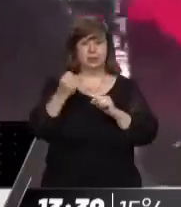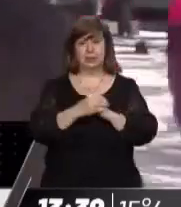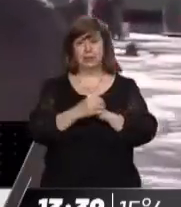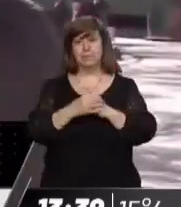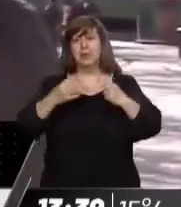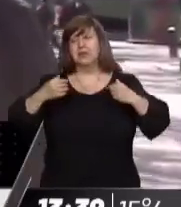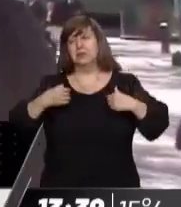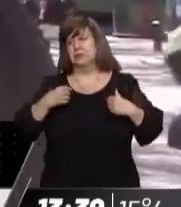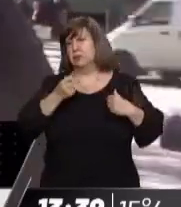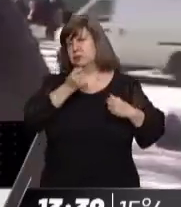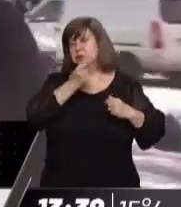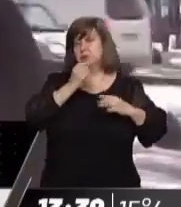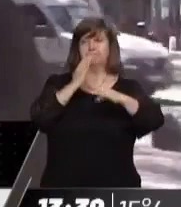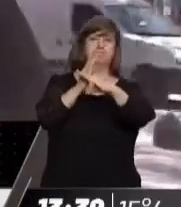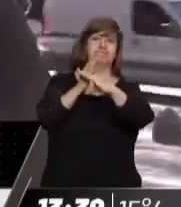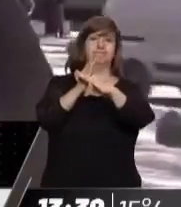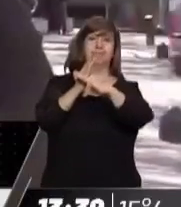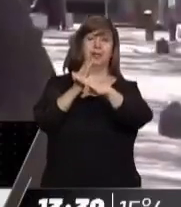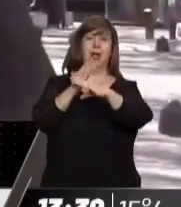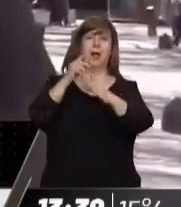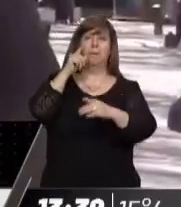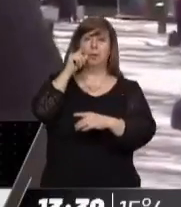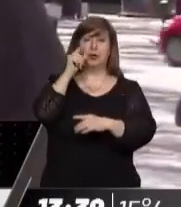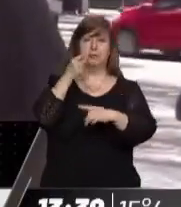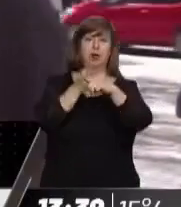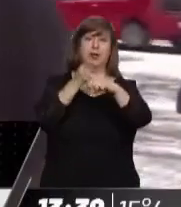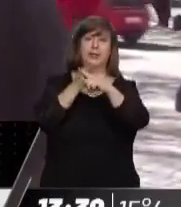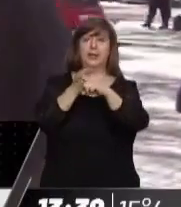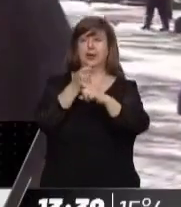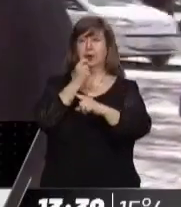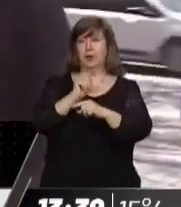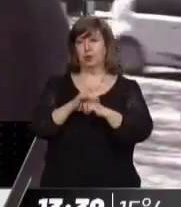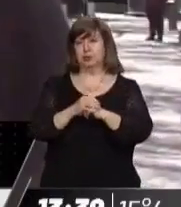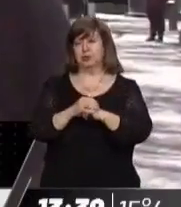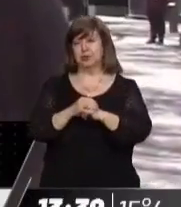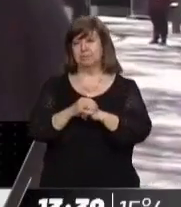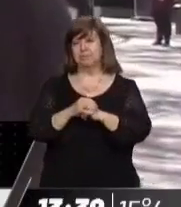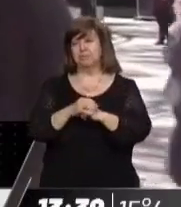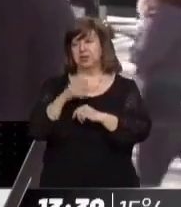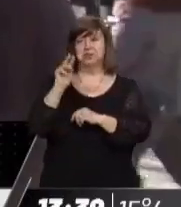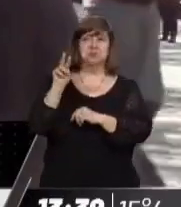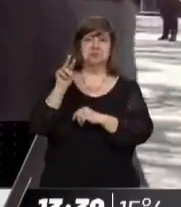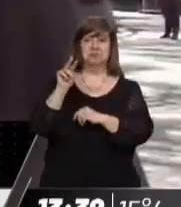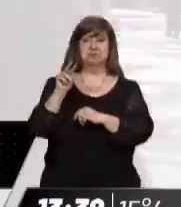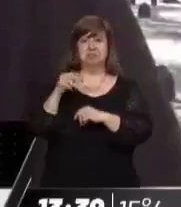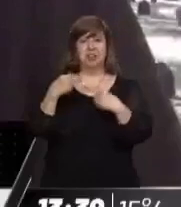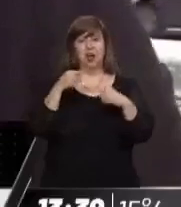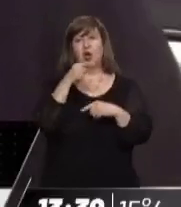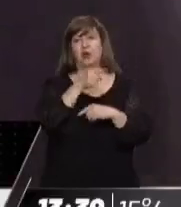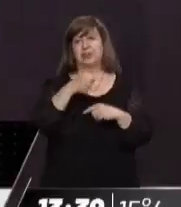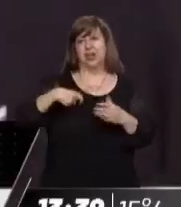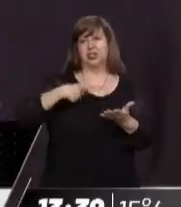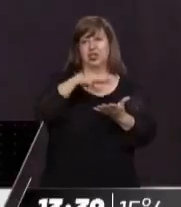apolítico, pero todo lo que vienen haciendo va en desmedro de la sociedad. Es así de claro, de sencillo. Ya